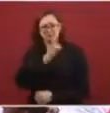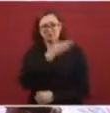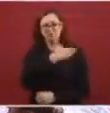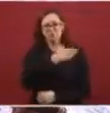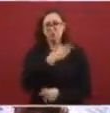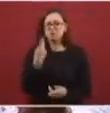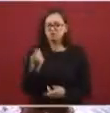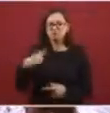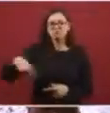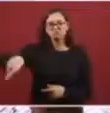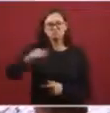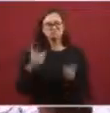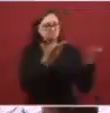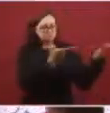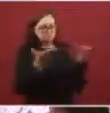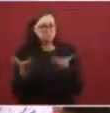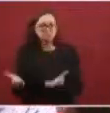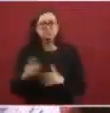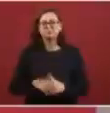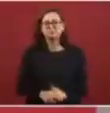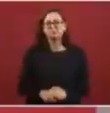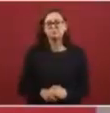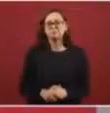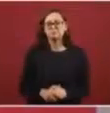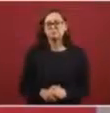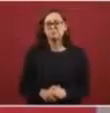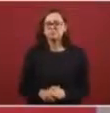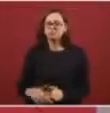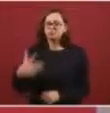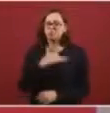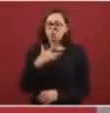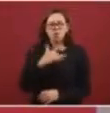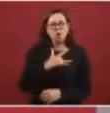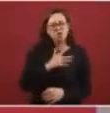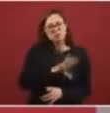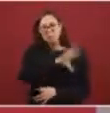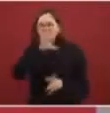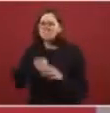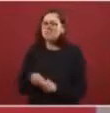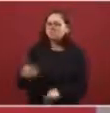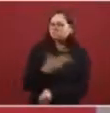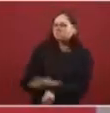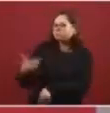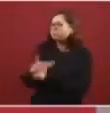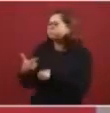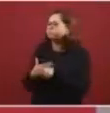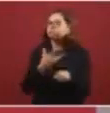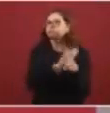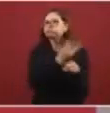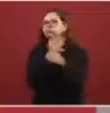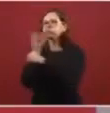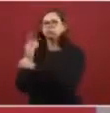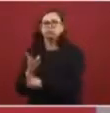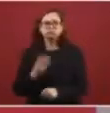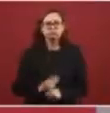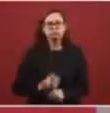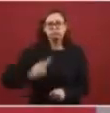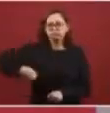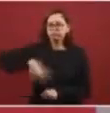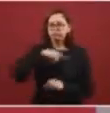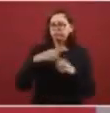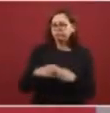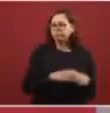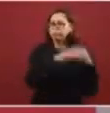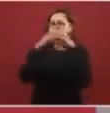anfitriones, por lo cual han puesto todo su corazón para recibirnos y dar lo mejor y darnos un espacio en su